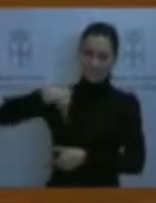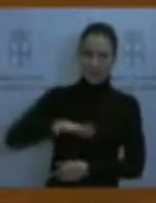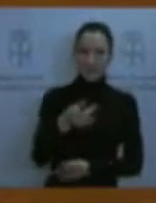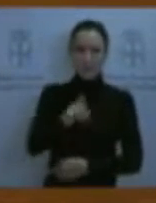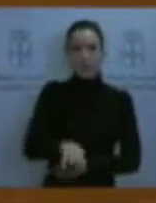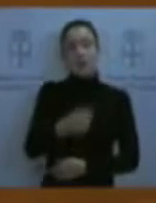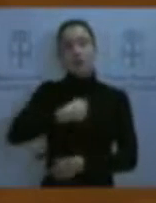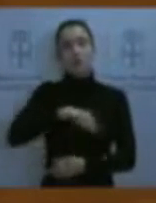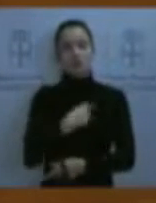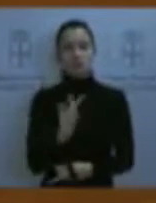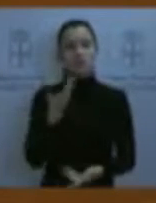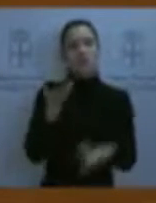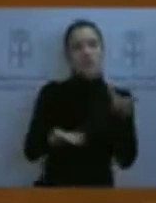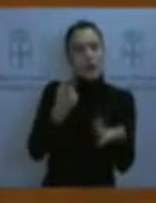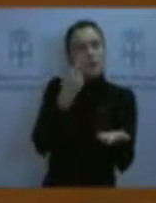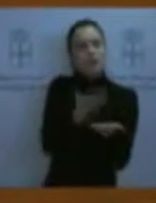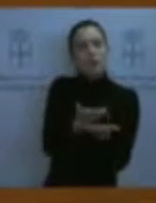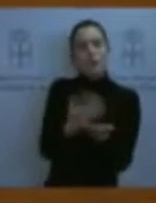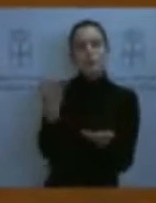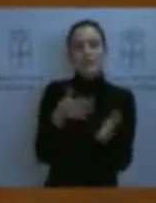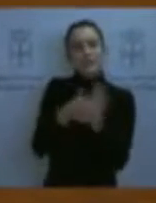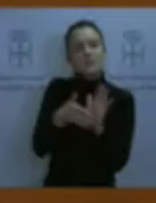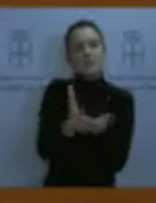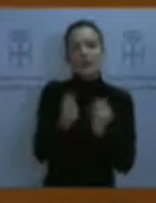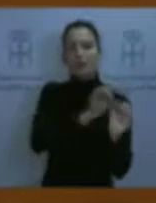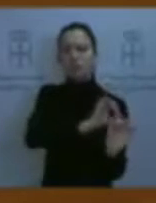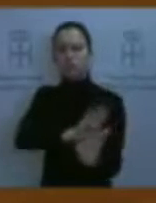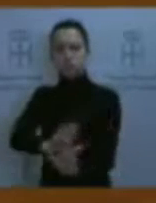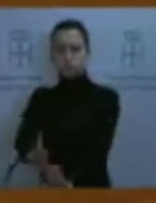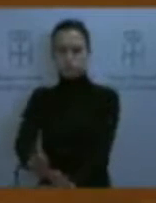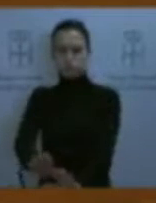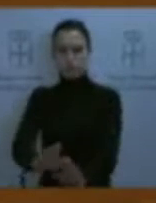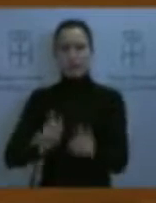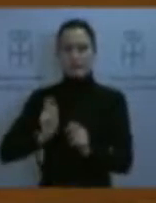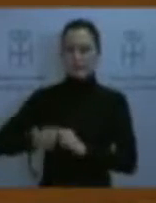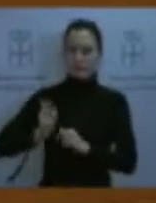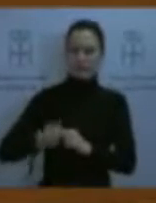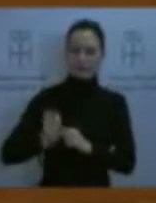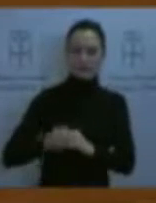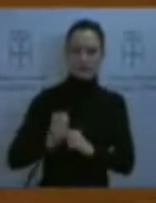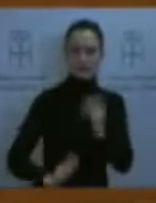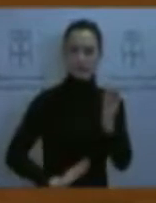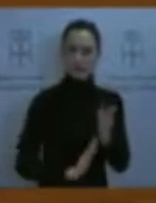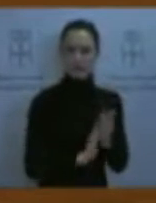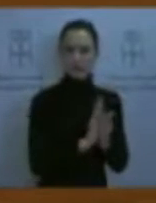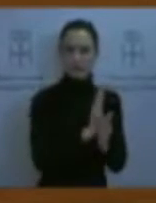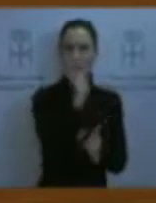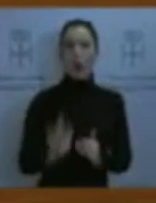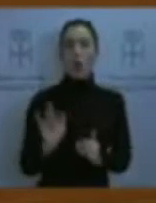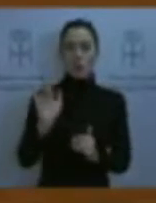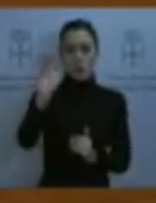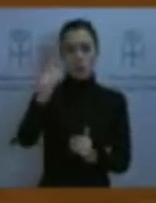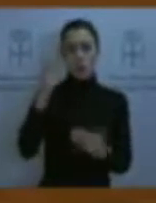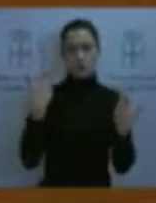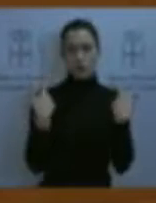del abandono crónico y progresivo al que está sufriendo el monte y el campo asturiano. Este